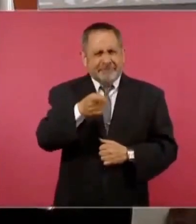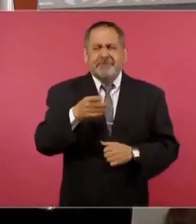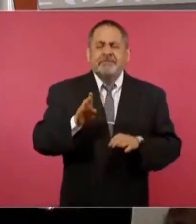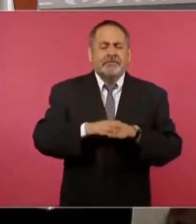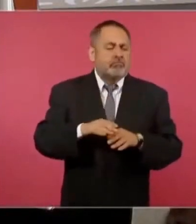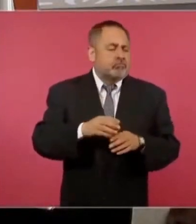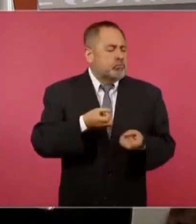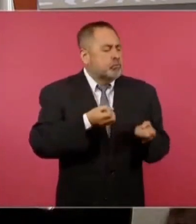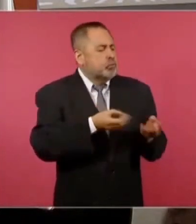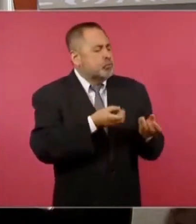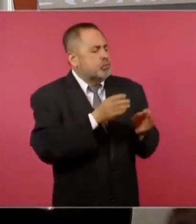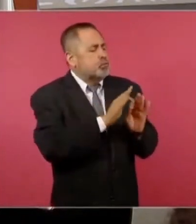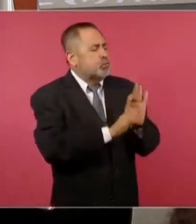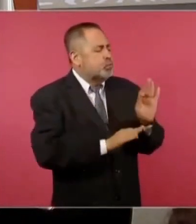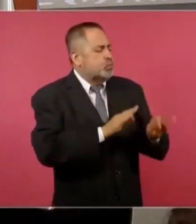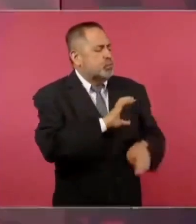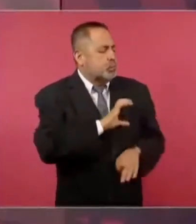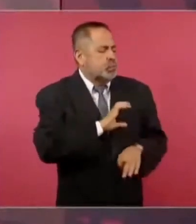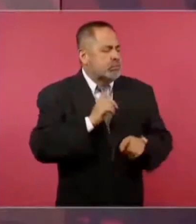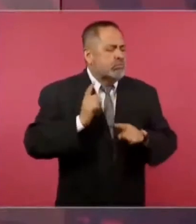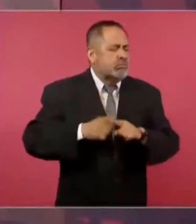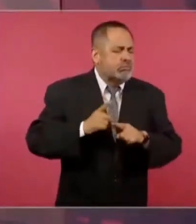apapacho? ¿La generosidad?